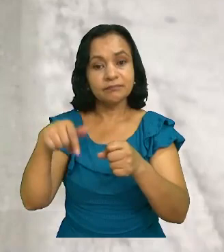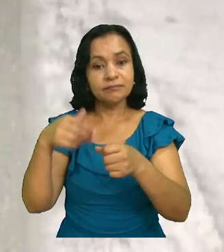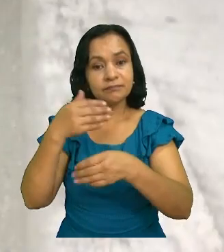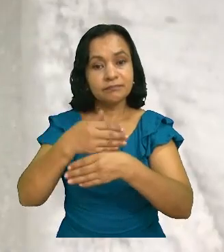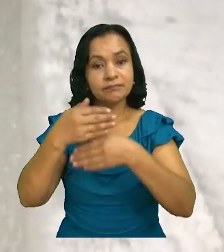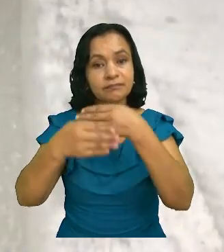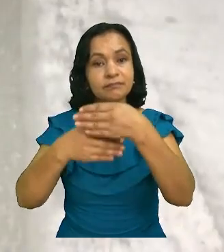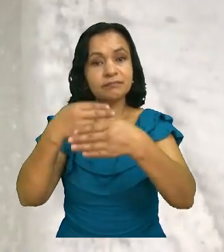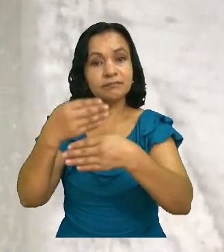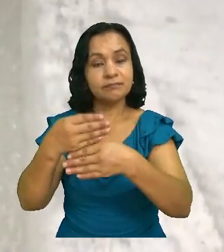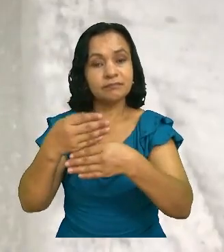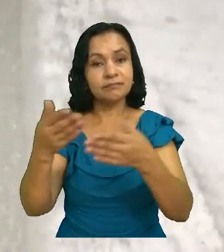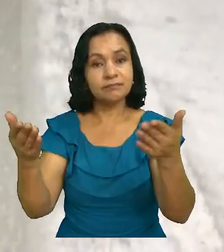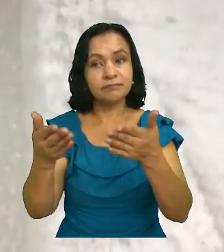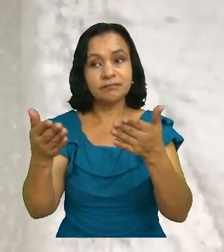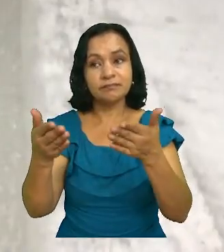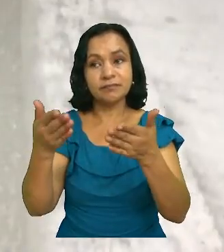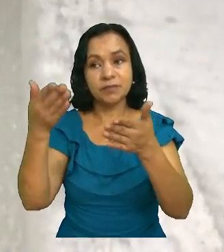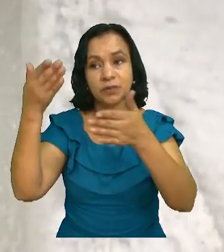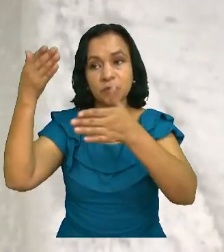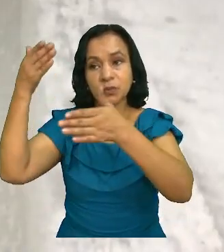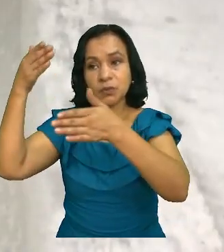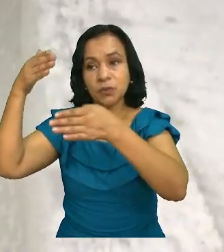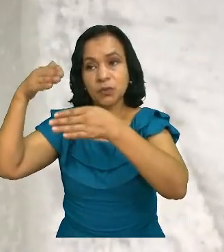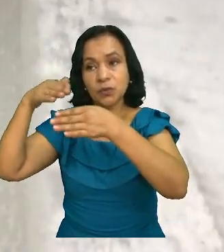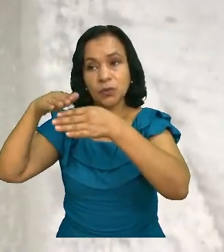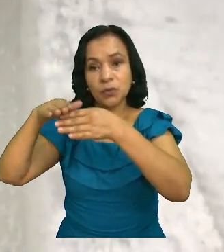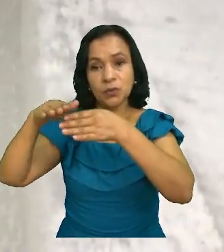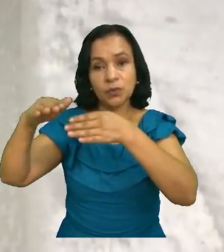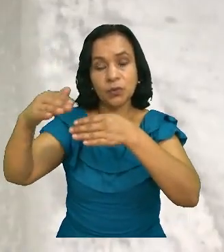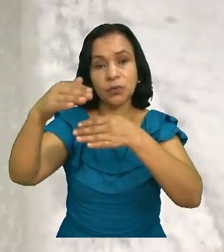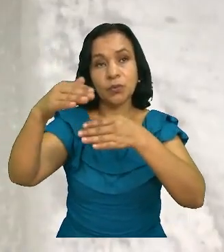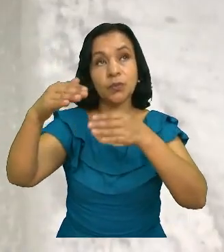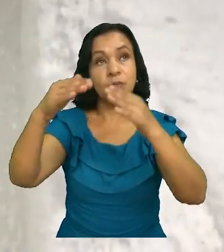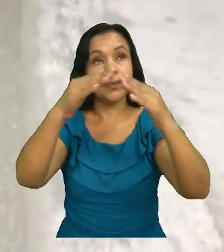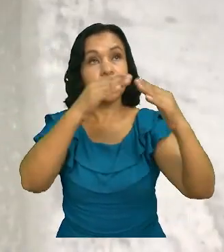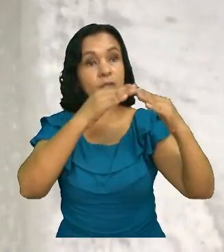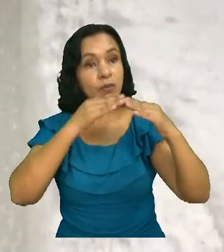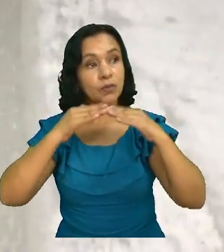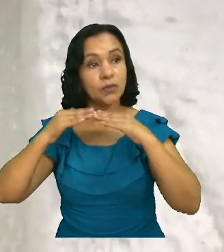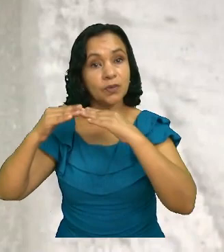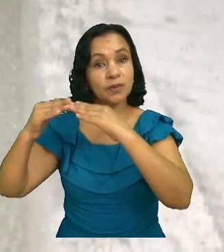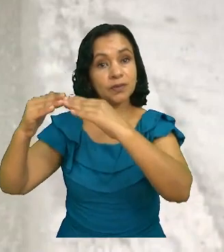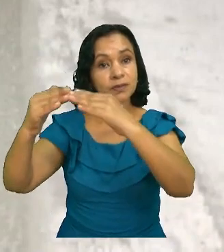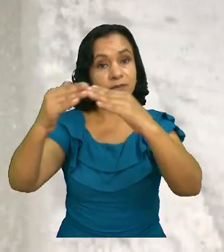también un bypass alrededor de la ciudad